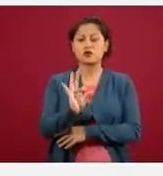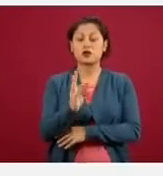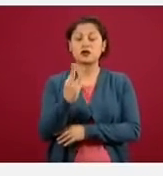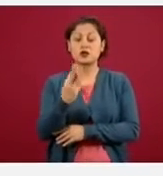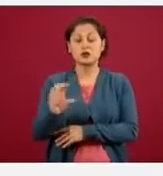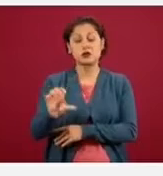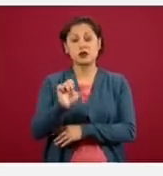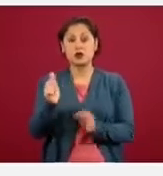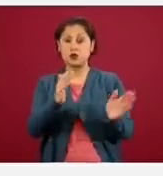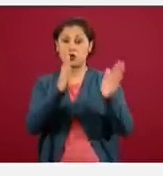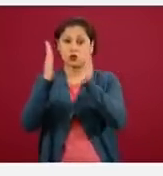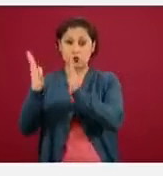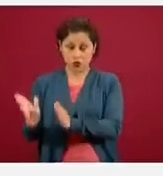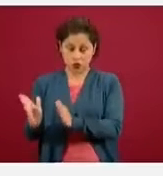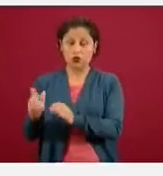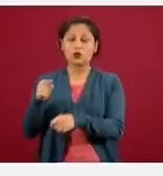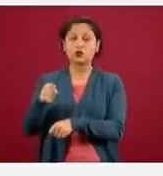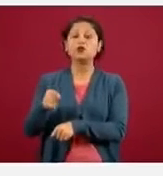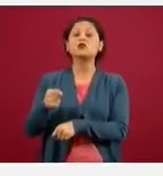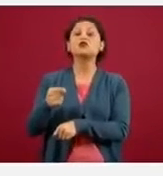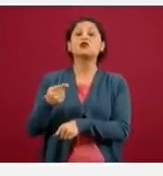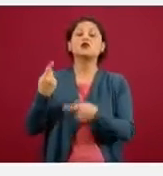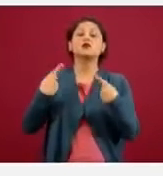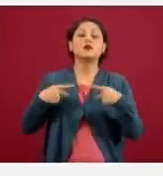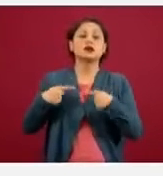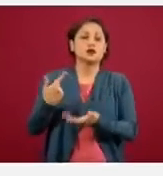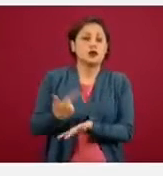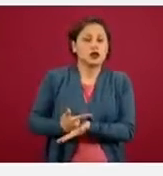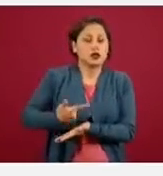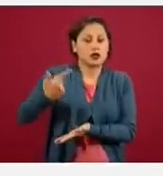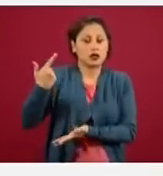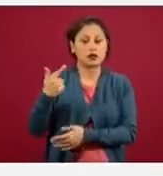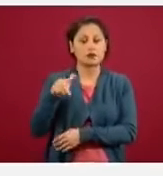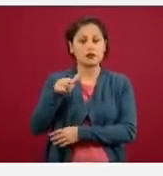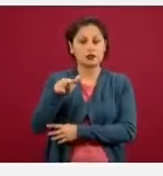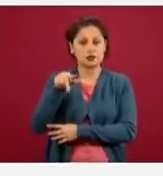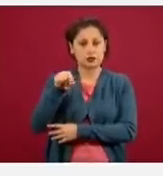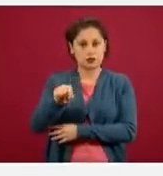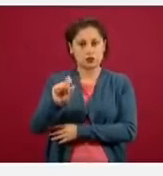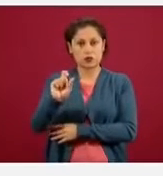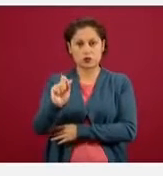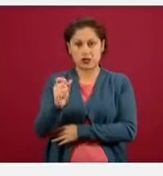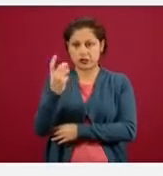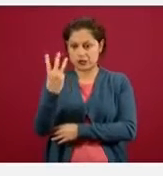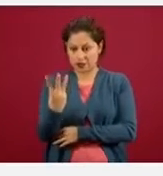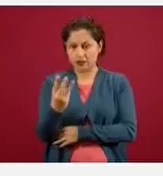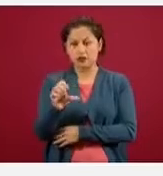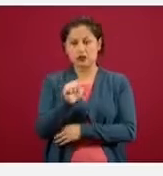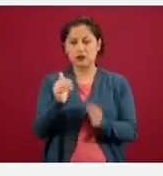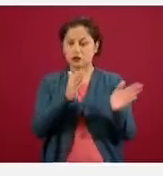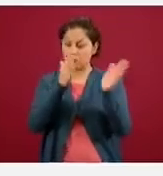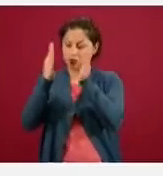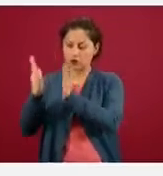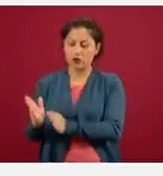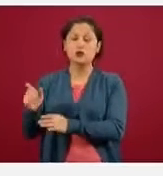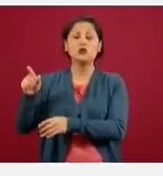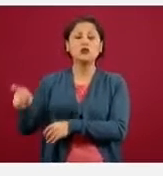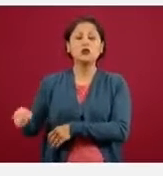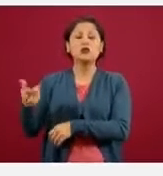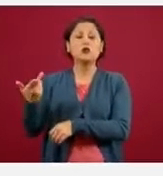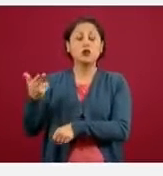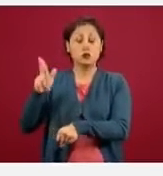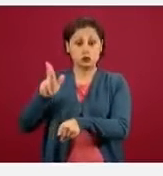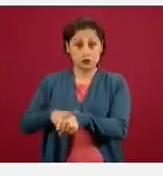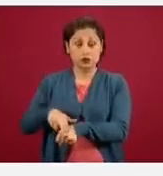de gravedad son 18,23%, y los pacientes más críticos, que en su momento son los que